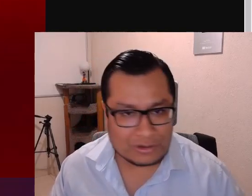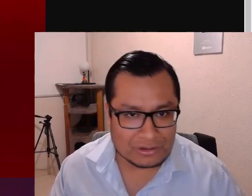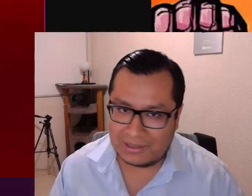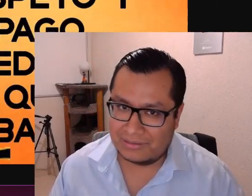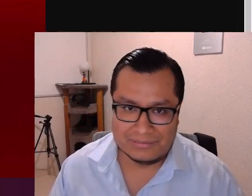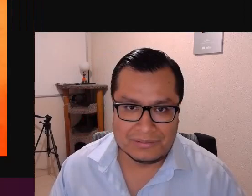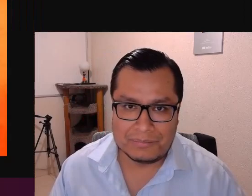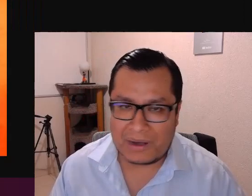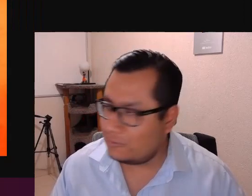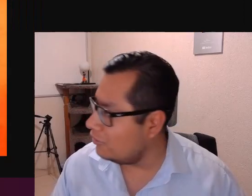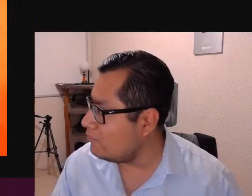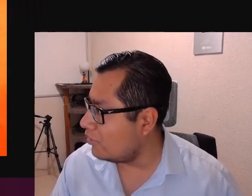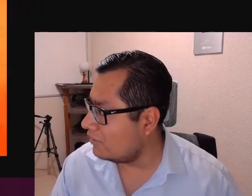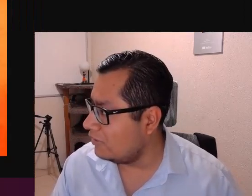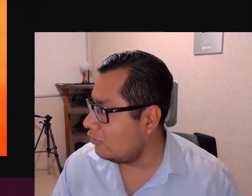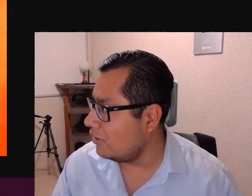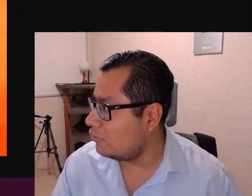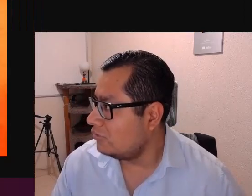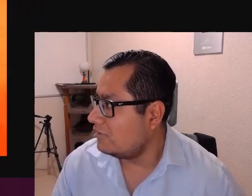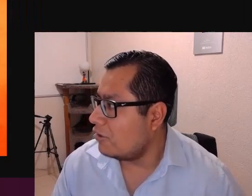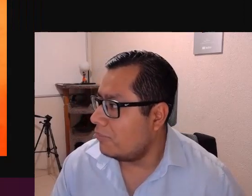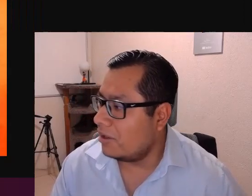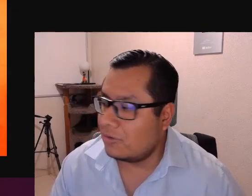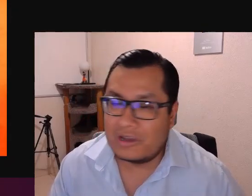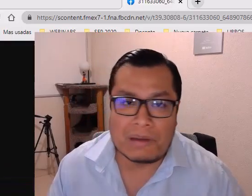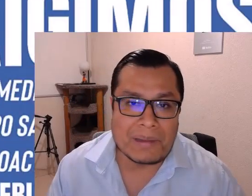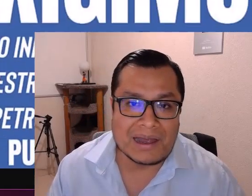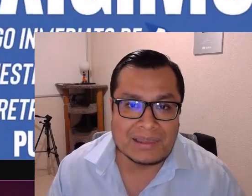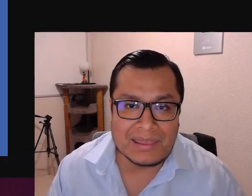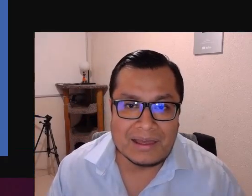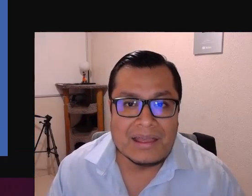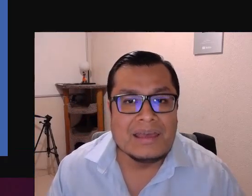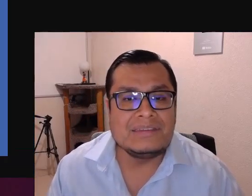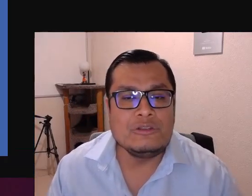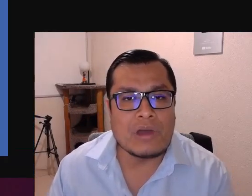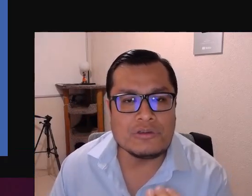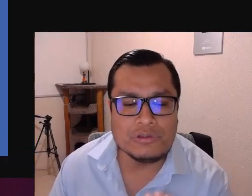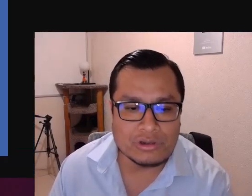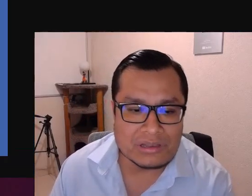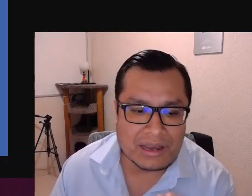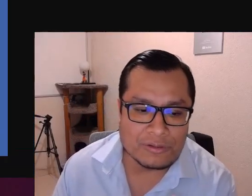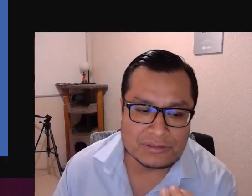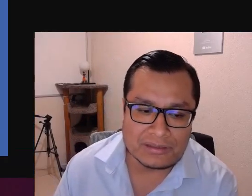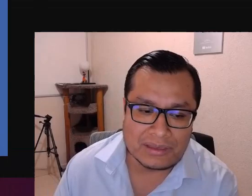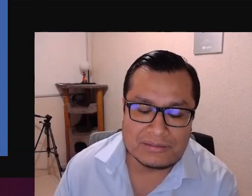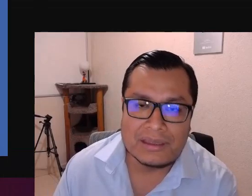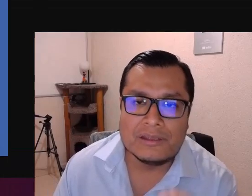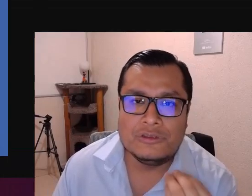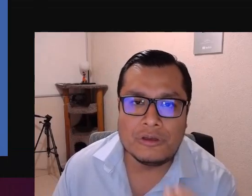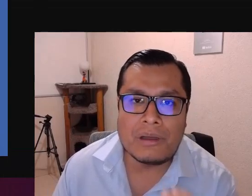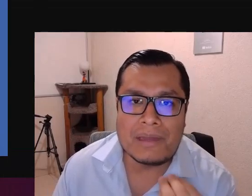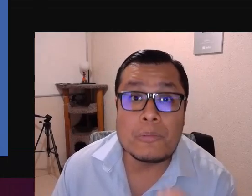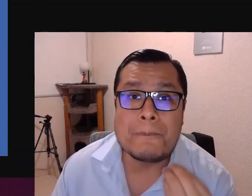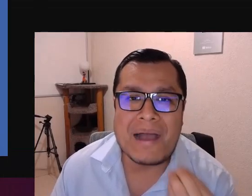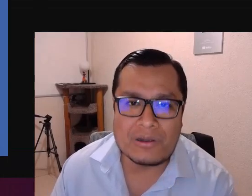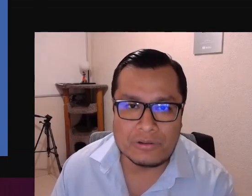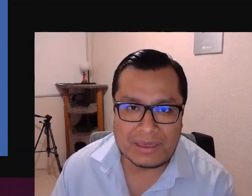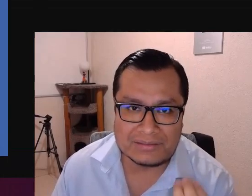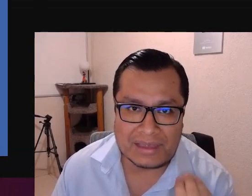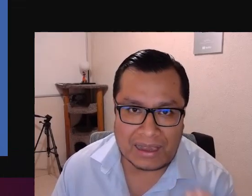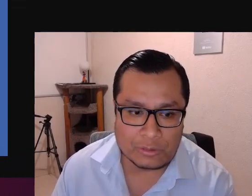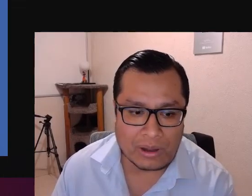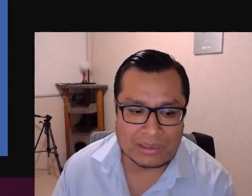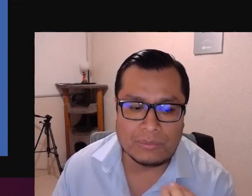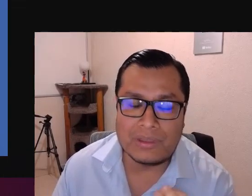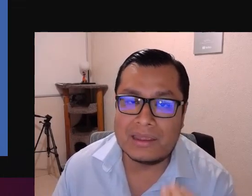presionen presionen porque si no Entonces el gobierno no les va a pagar nada si no hay unión entre docentes no va a haber un pago